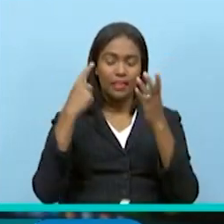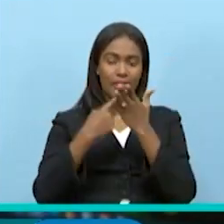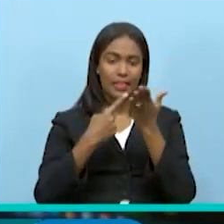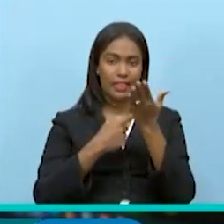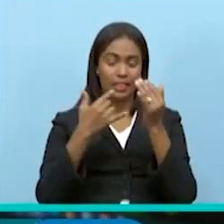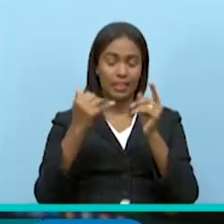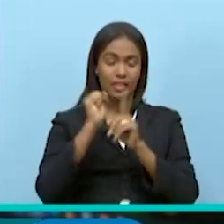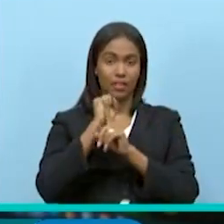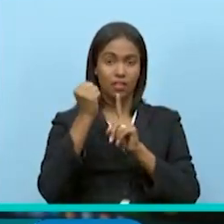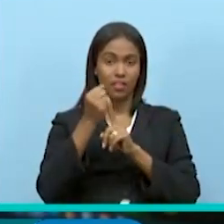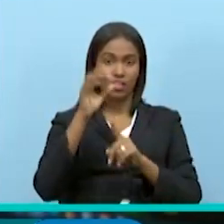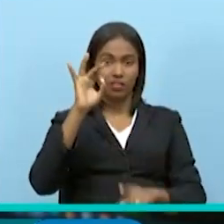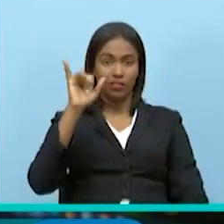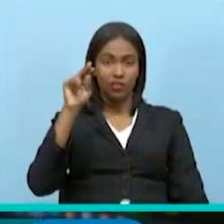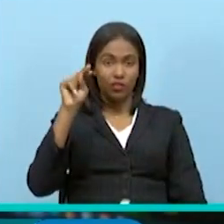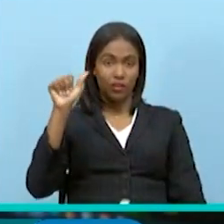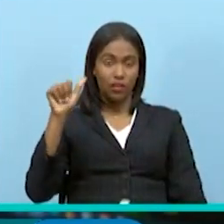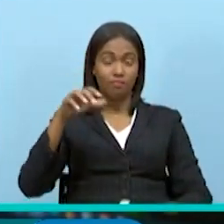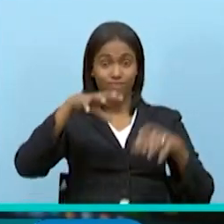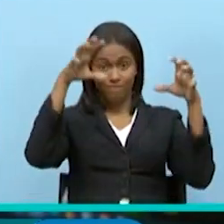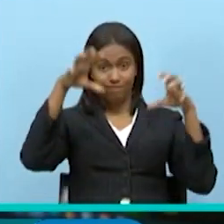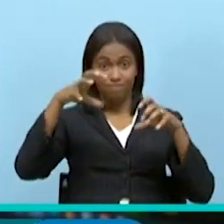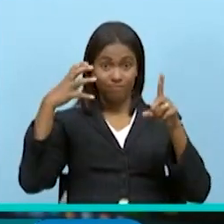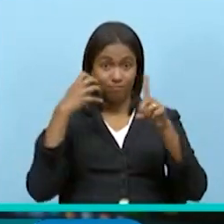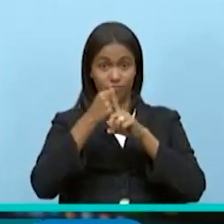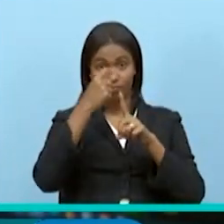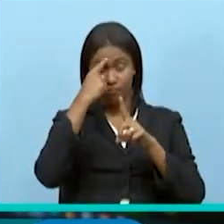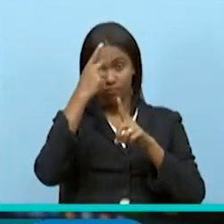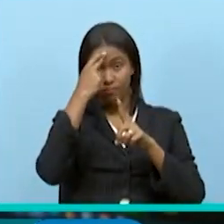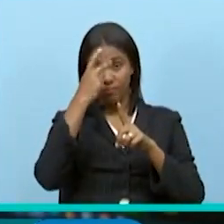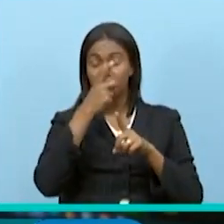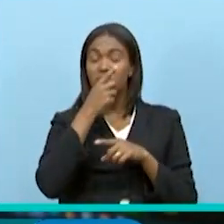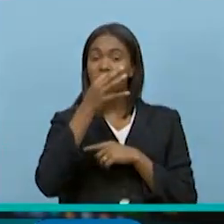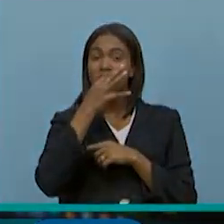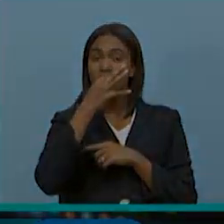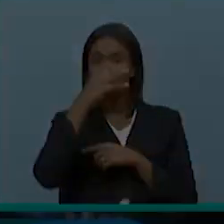situación de Fiona, la tormenta tropical por República Dominicana este próximo domingo y lunes.